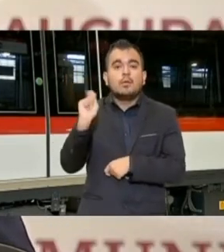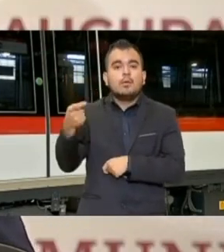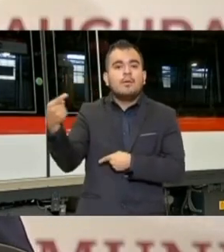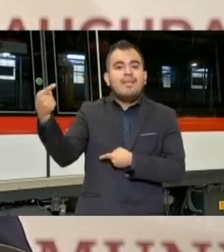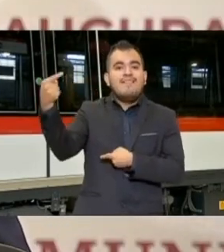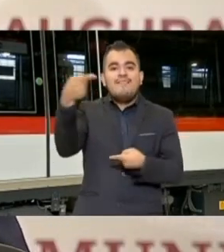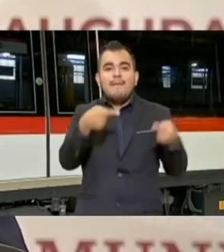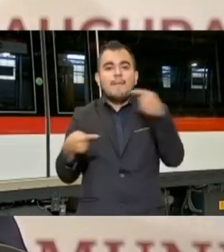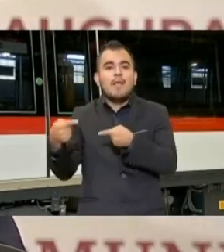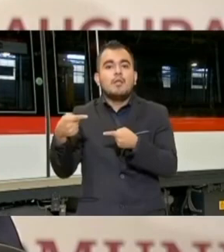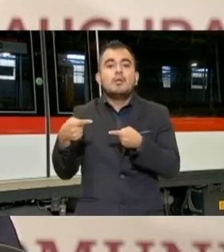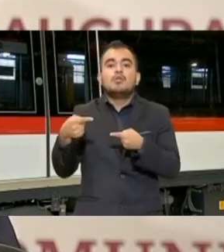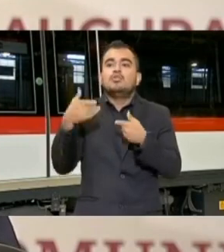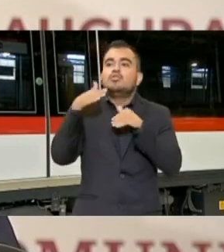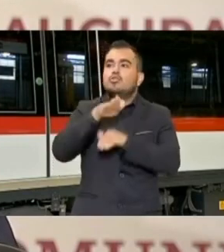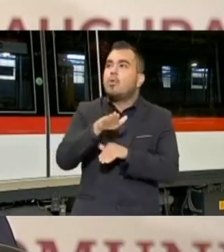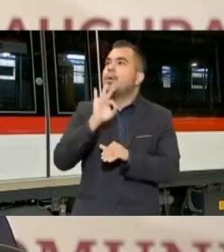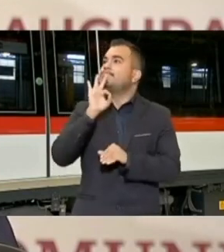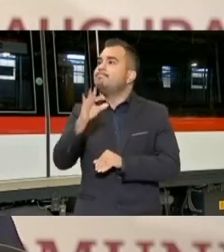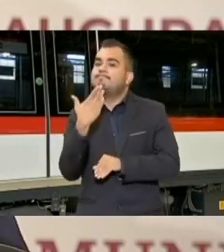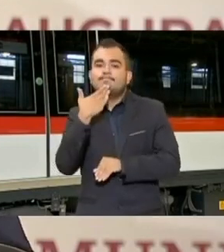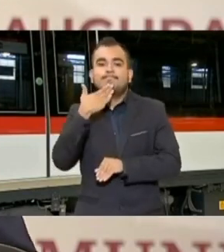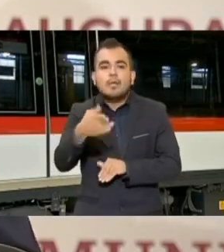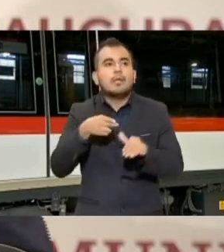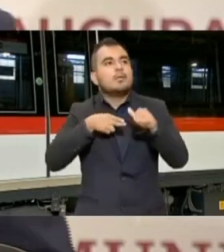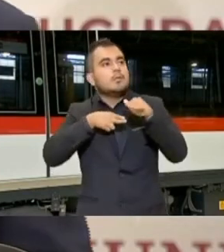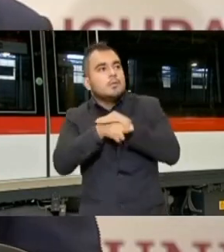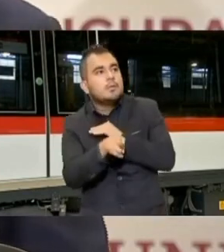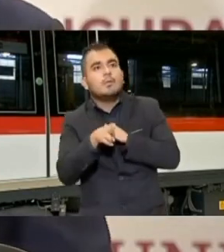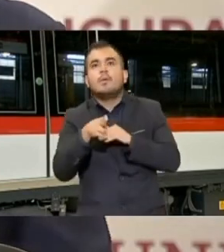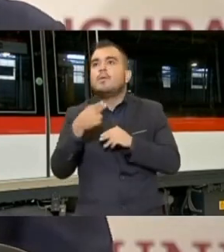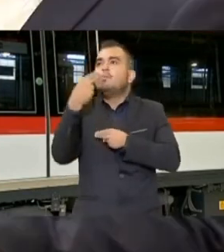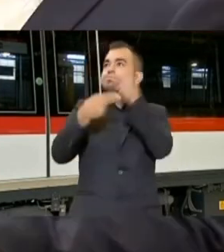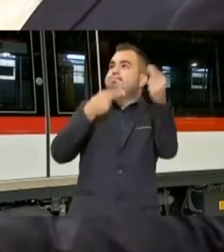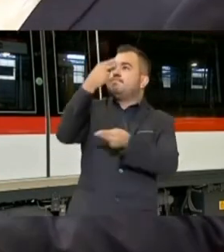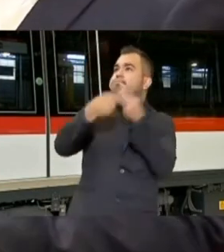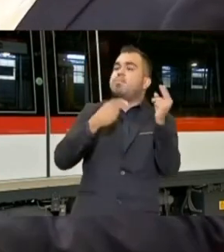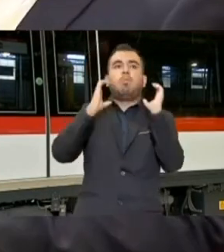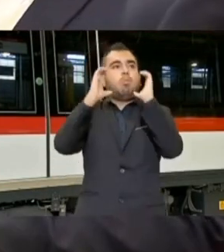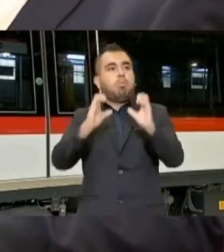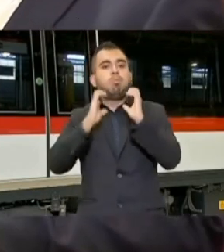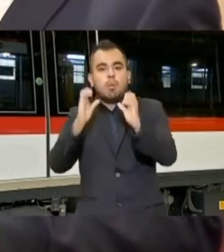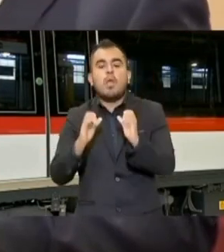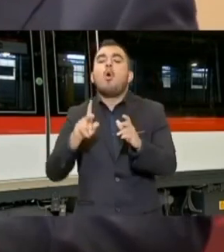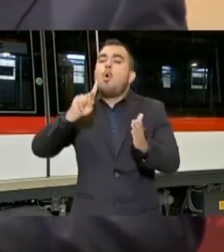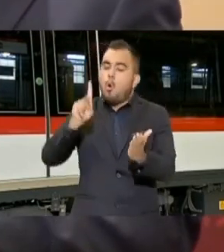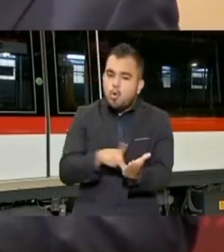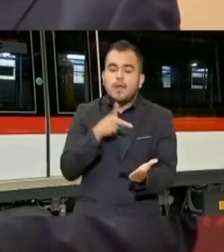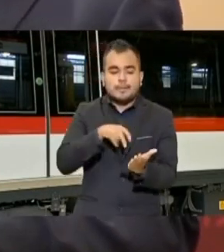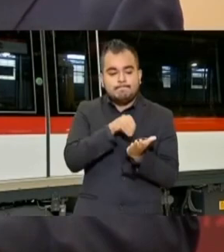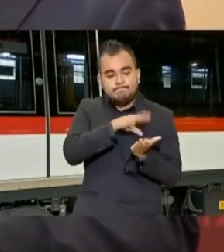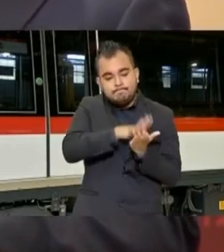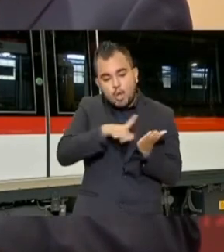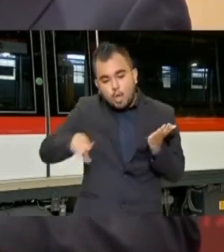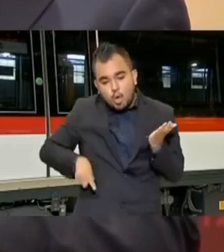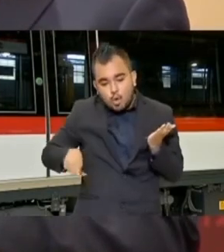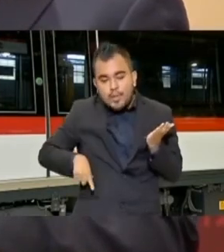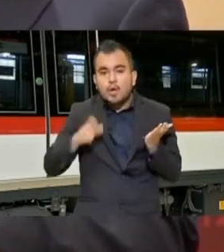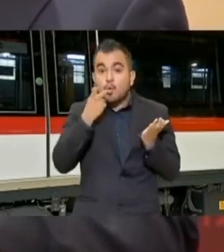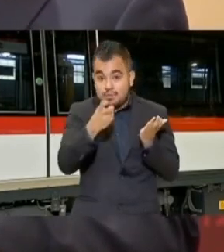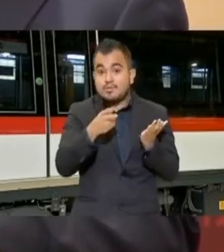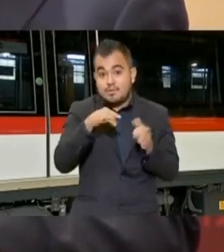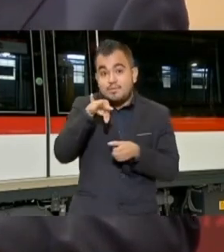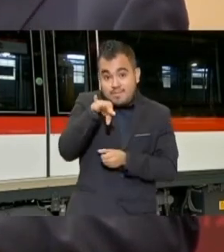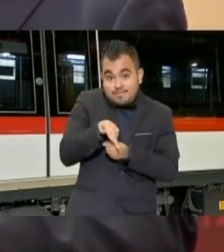movilidad sustentable y sobre el transporte público reapareció en la agenda política y estuvo en el centro del debate de las campañas